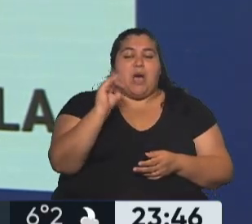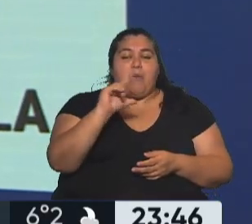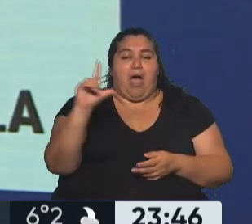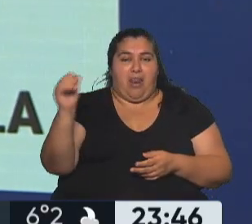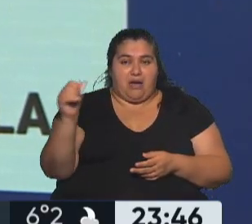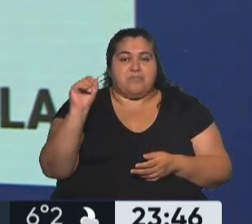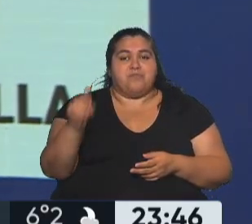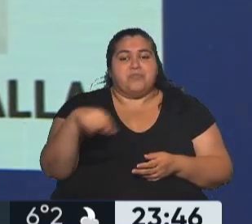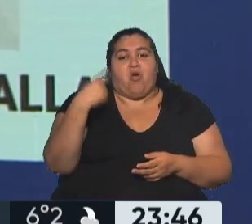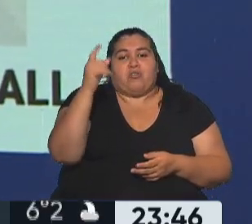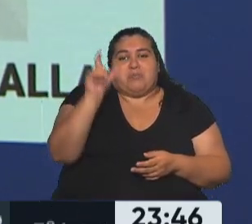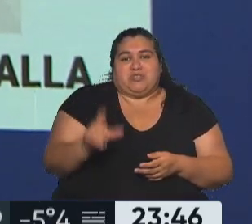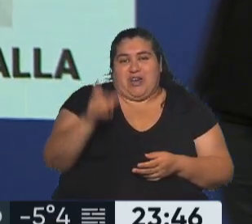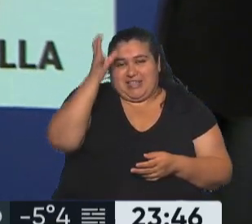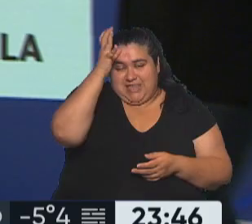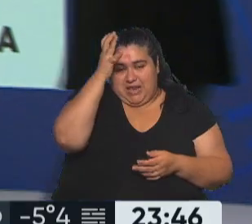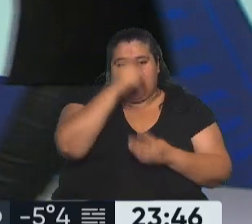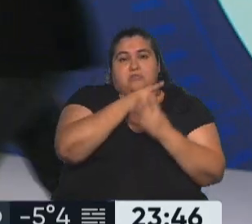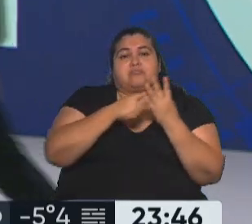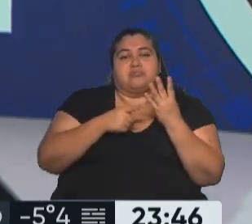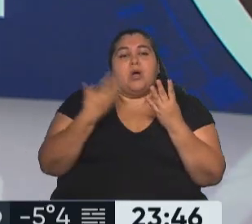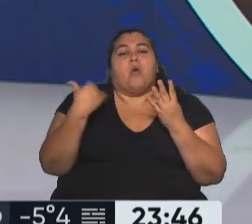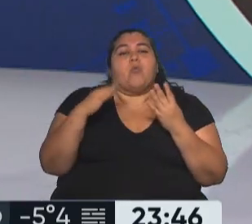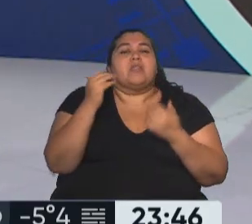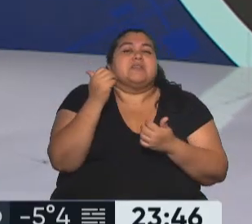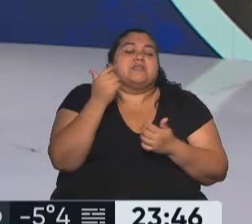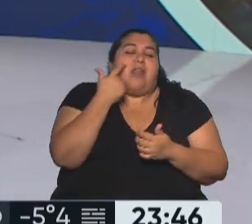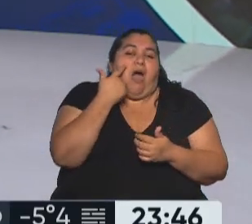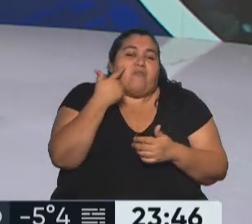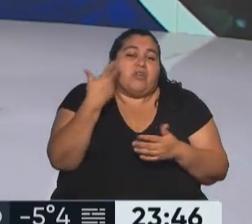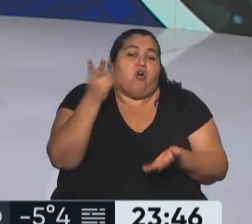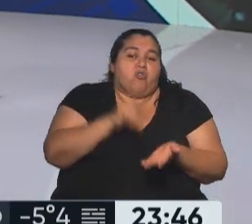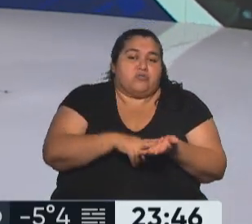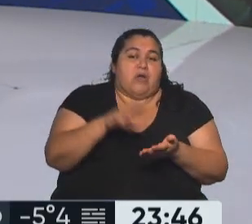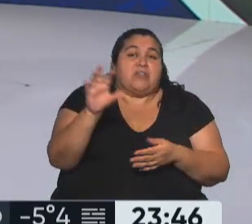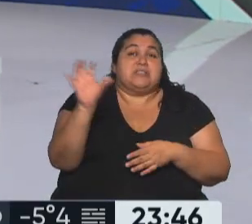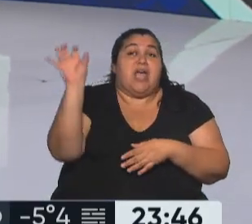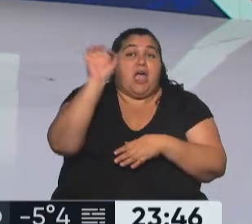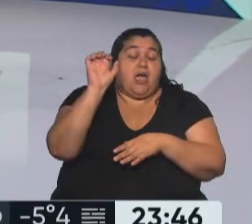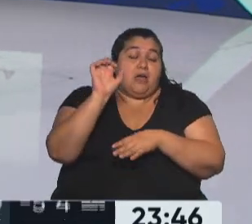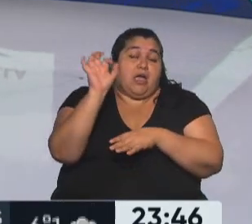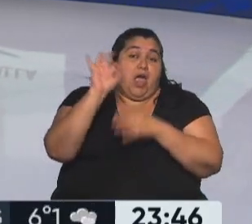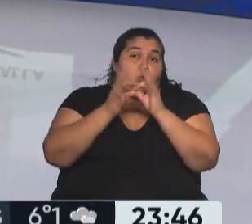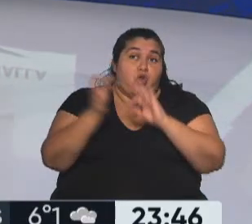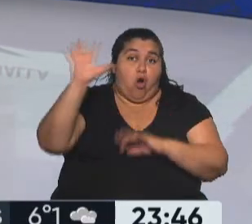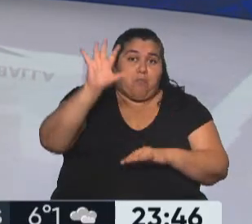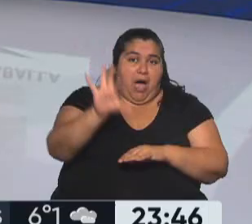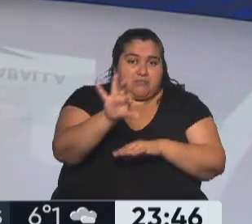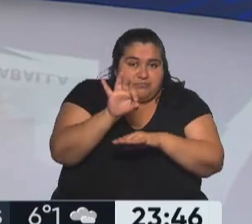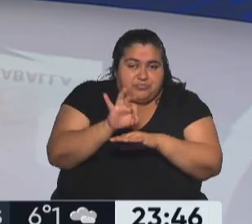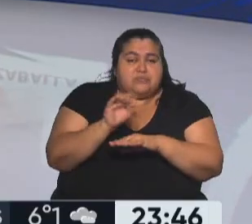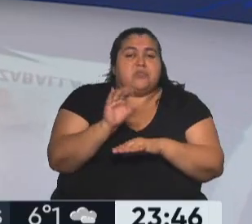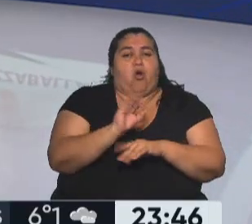Pizzaballa. Otro italiano, que Así serían es. los que más posibilidades tienen que vuelva a ser elegido un europeo y concretamente un italiano. Pero ya que hablamos del